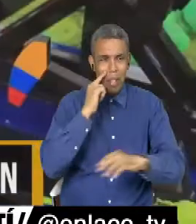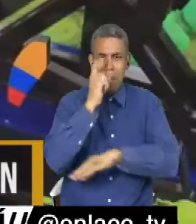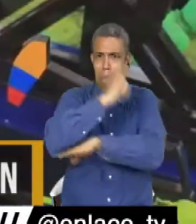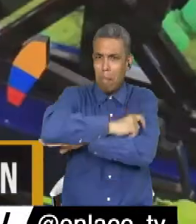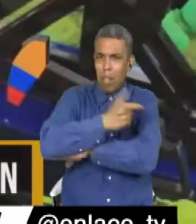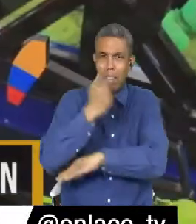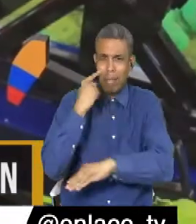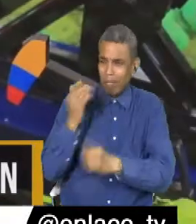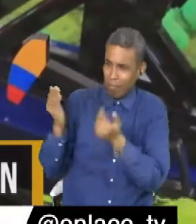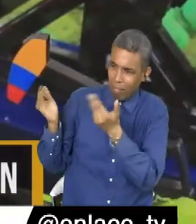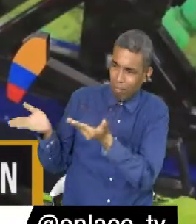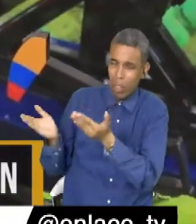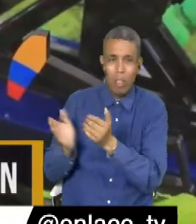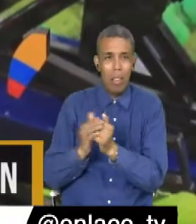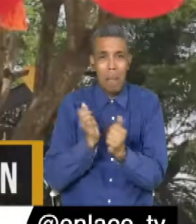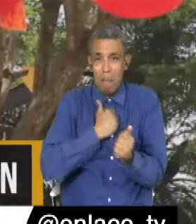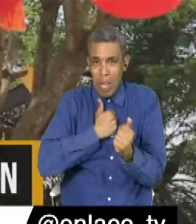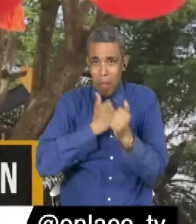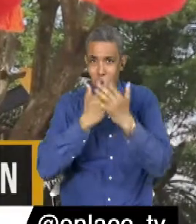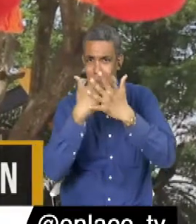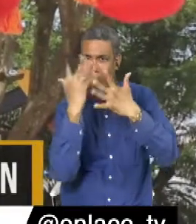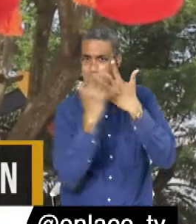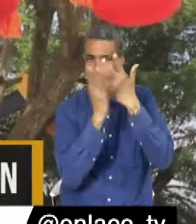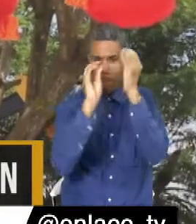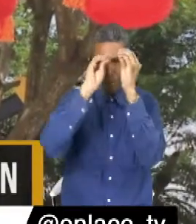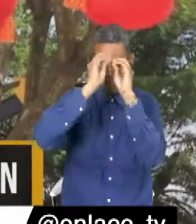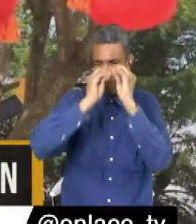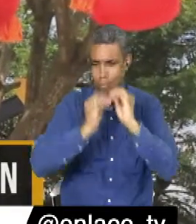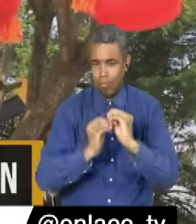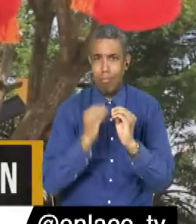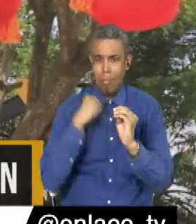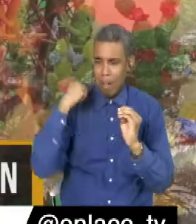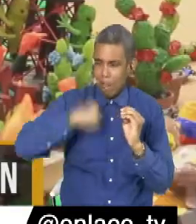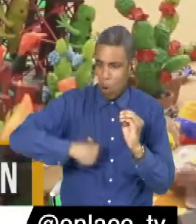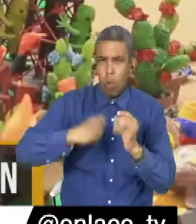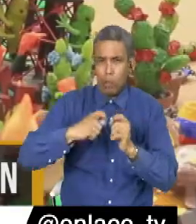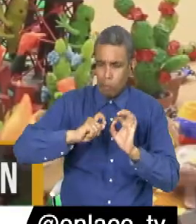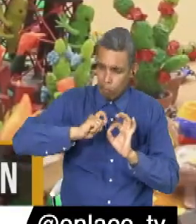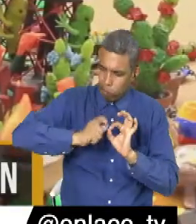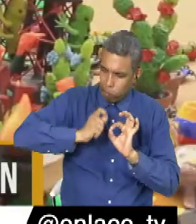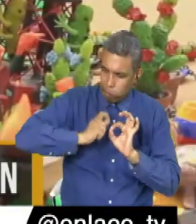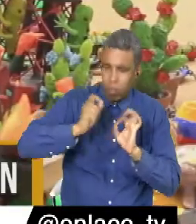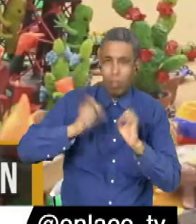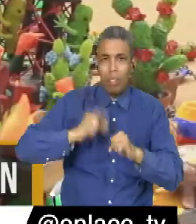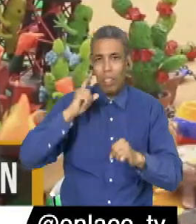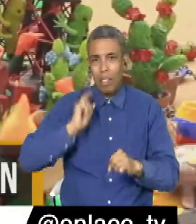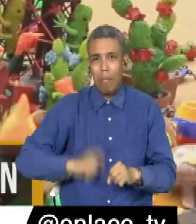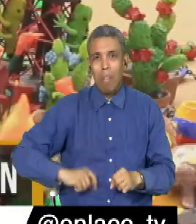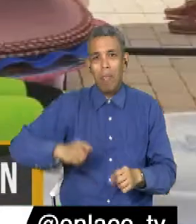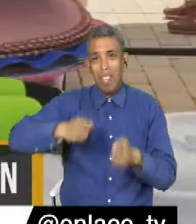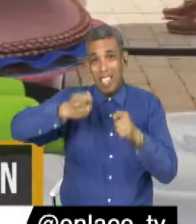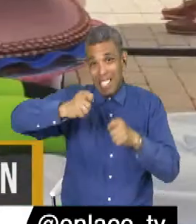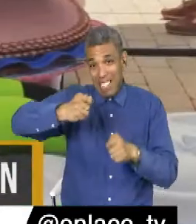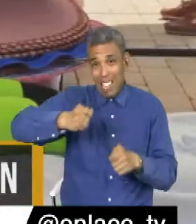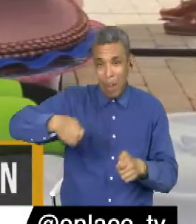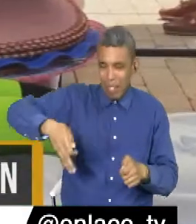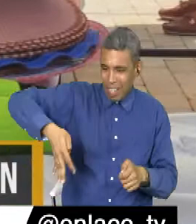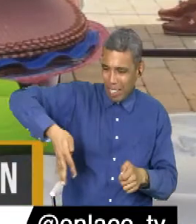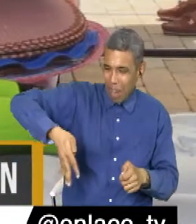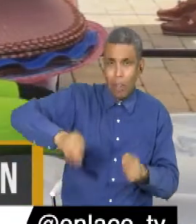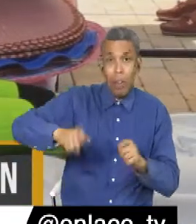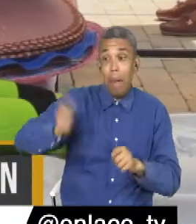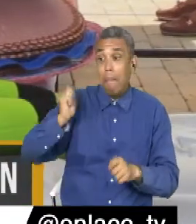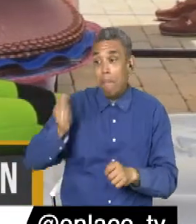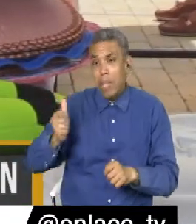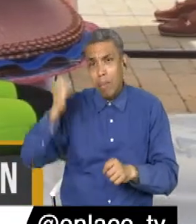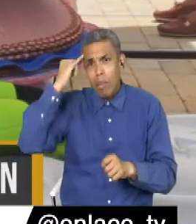iguanas en terry elaborados en porcelanicrón, bolsos tejidos, souvenirs como llaveros y bisutería, entre otros productos hechos con sus propias